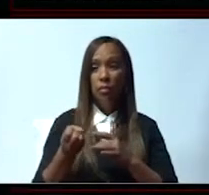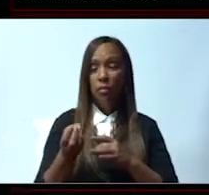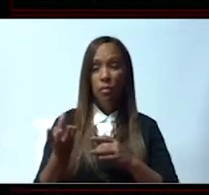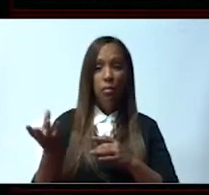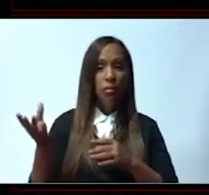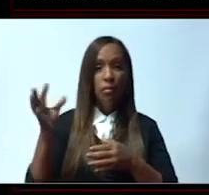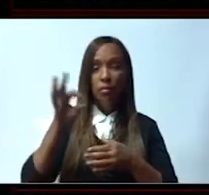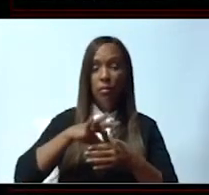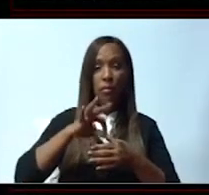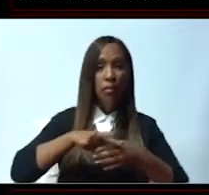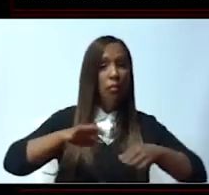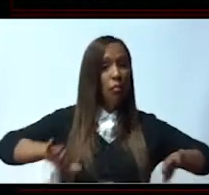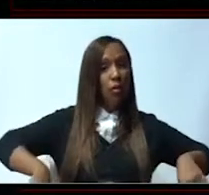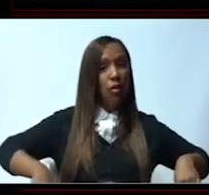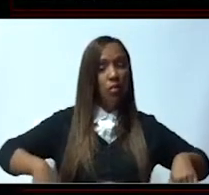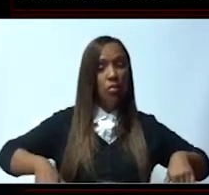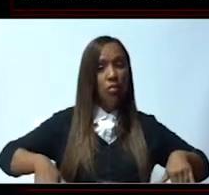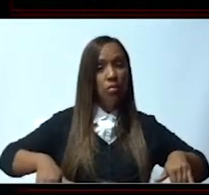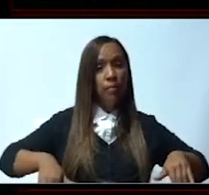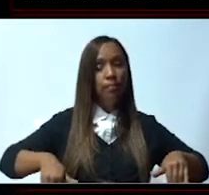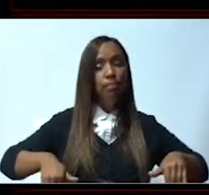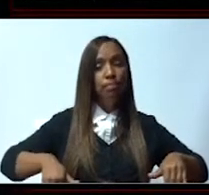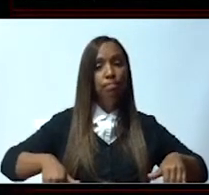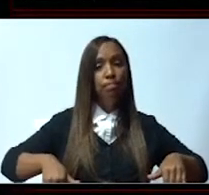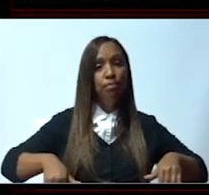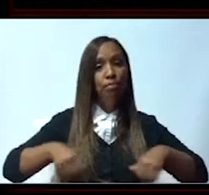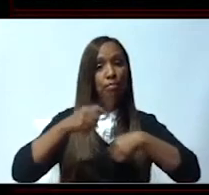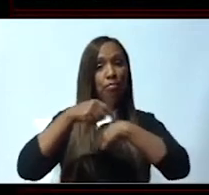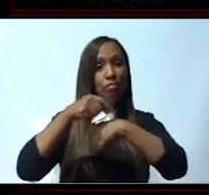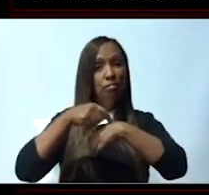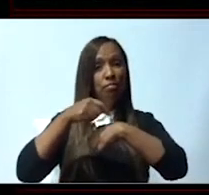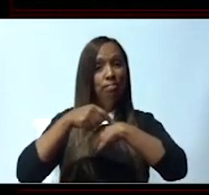que no han votado. El tiempo termina.